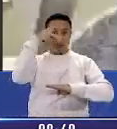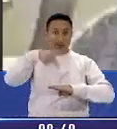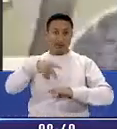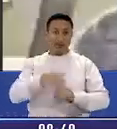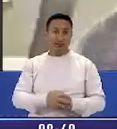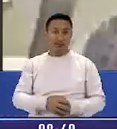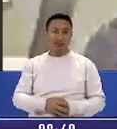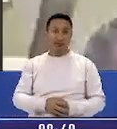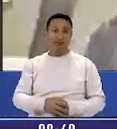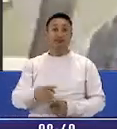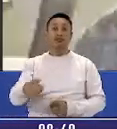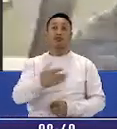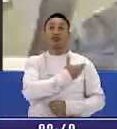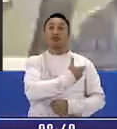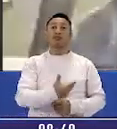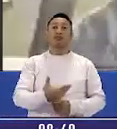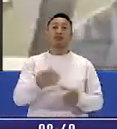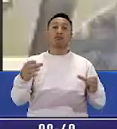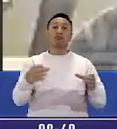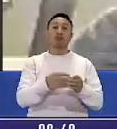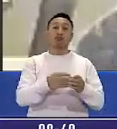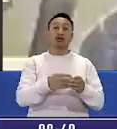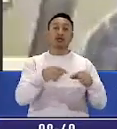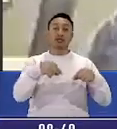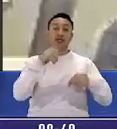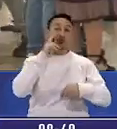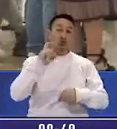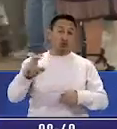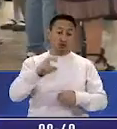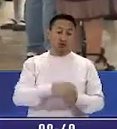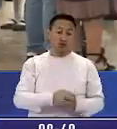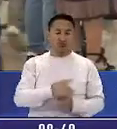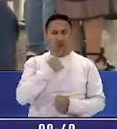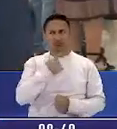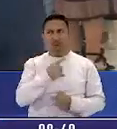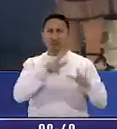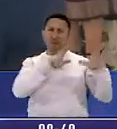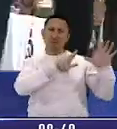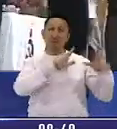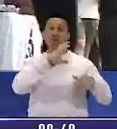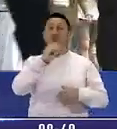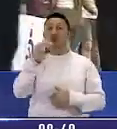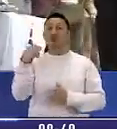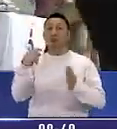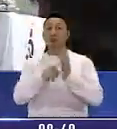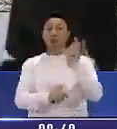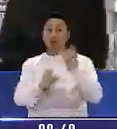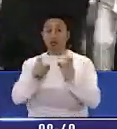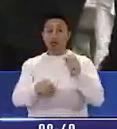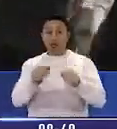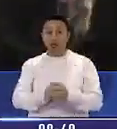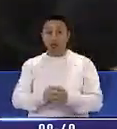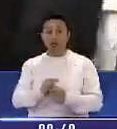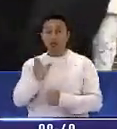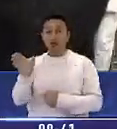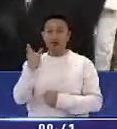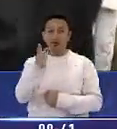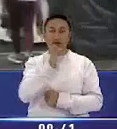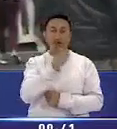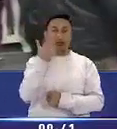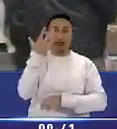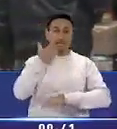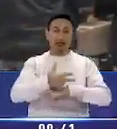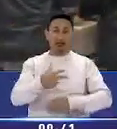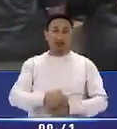Olvache Muñetón, presidente de la Federación Nacional de Cámaras de Turismo, estima que unas 800 mil personas se movilizarán en los tres días de